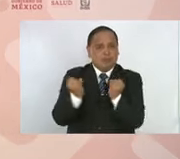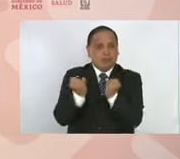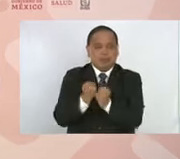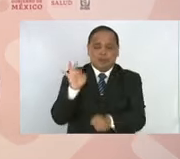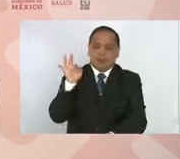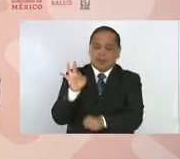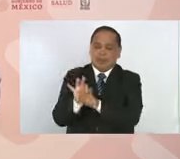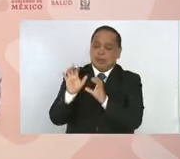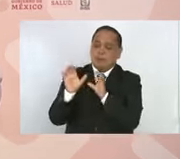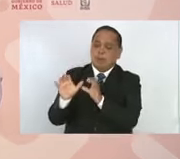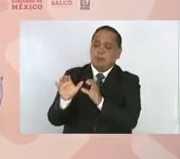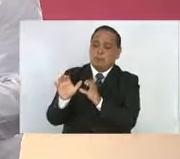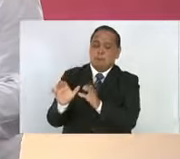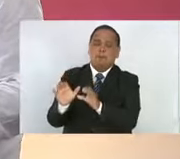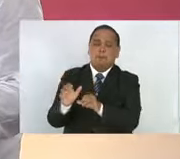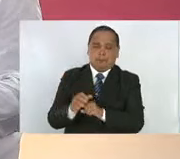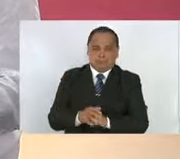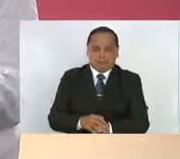proteger al pueblo mexicano.